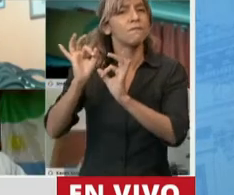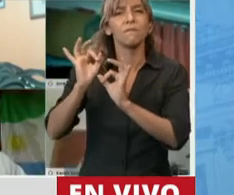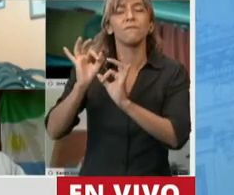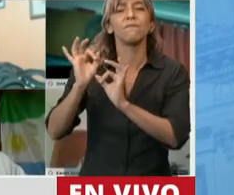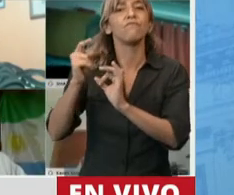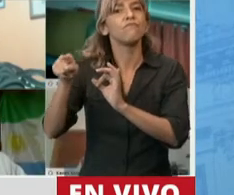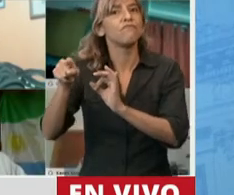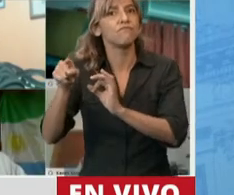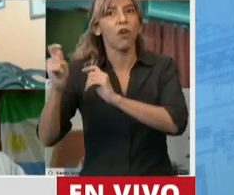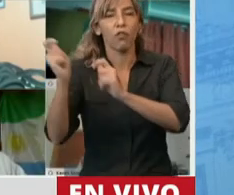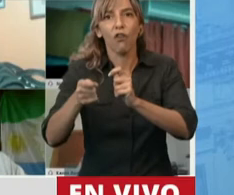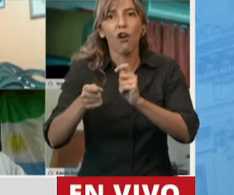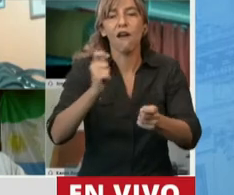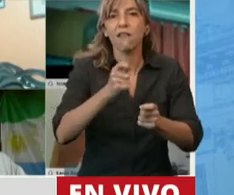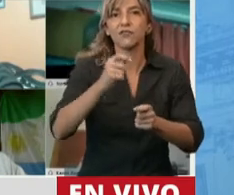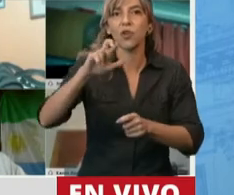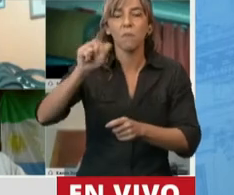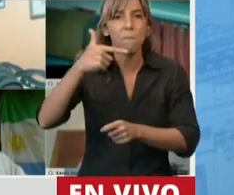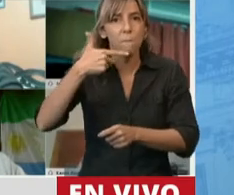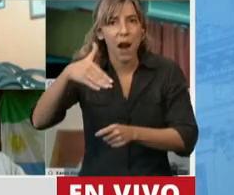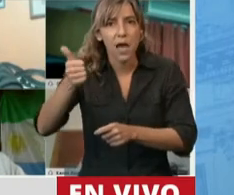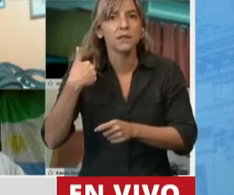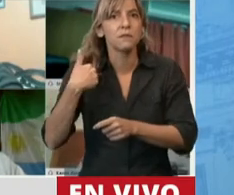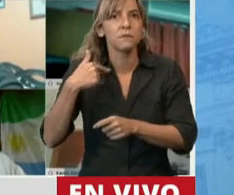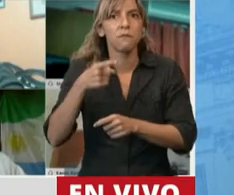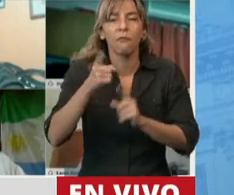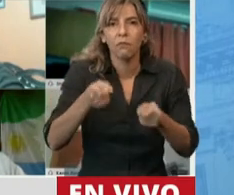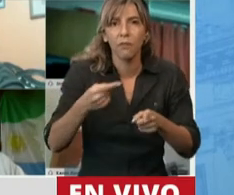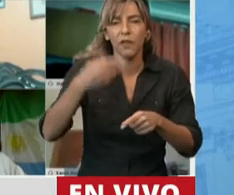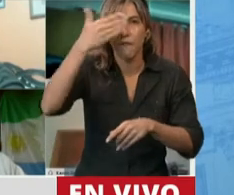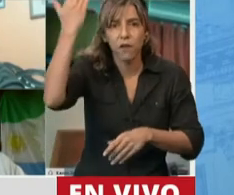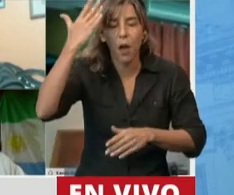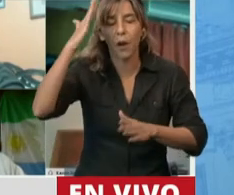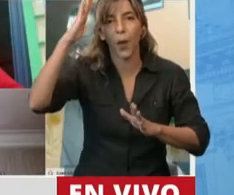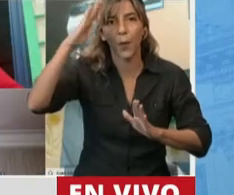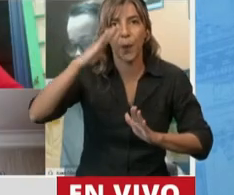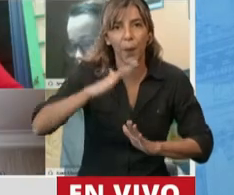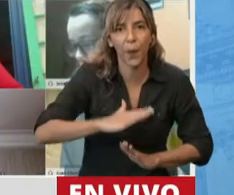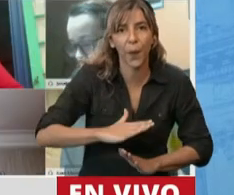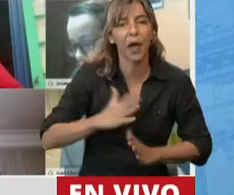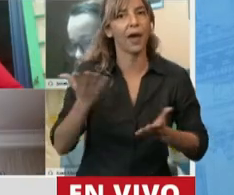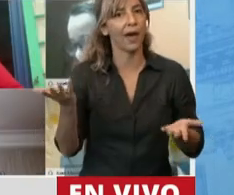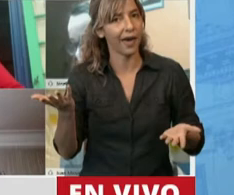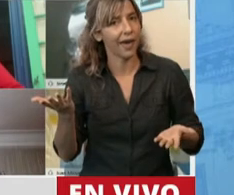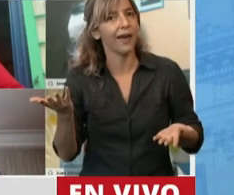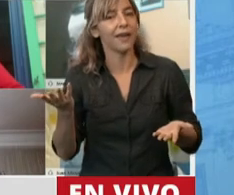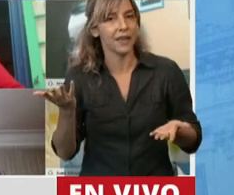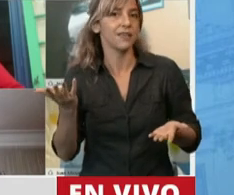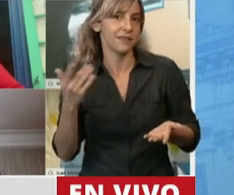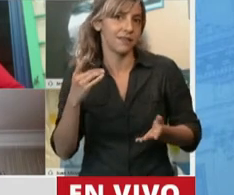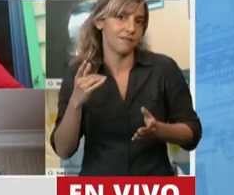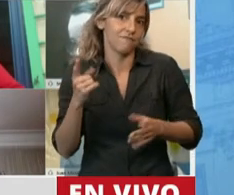la mortalidad de esa fiebre que azotaba en esa época y también desvelaba a todos